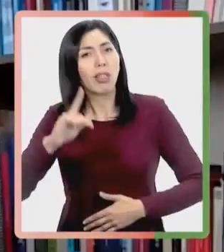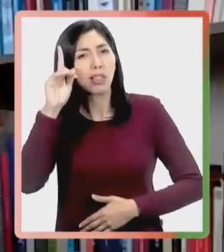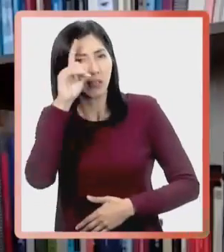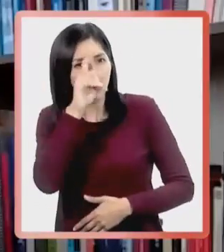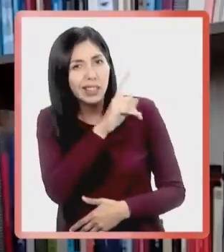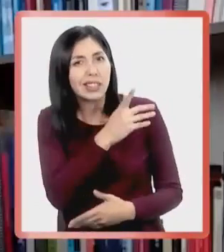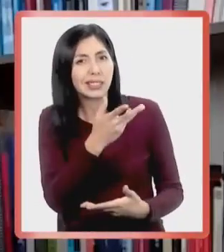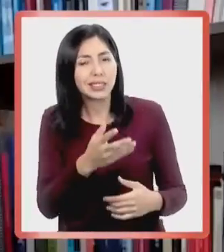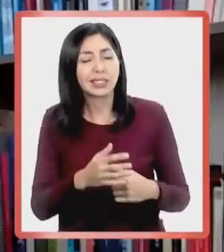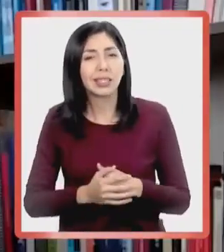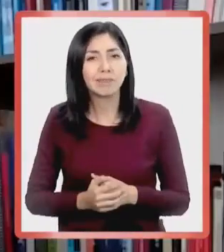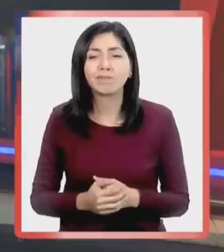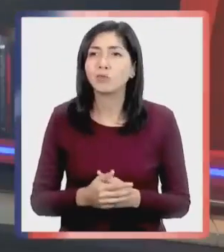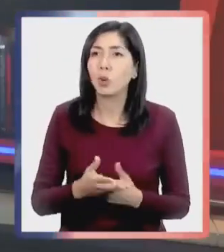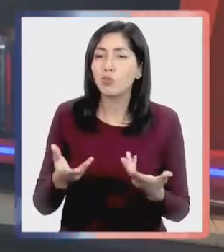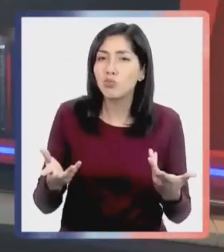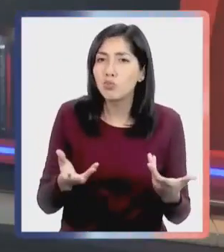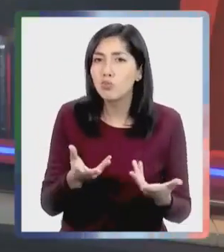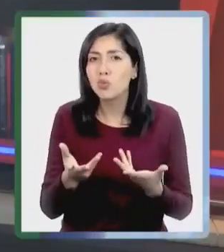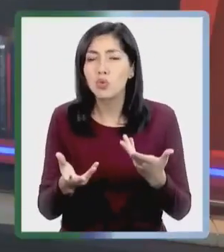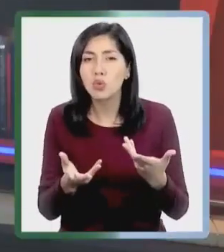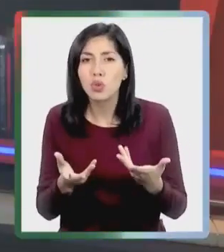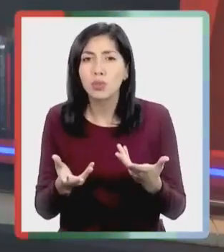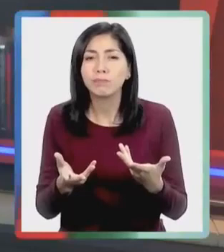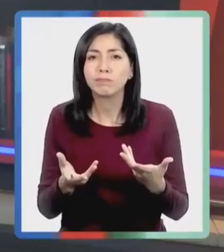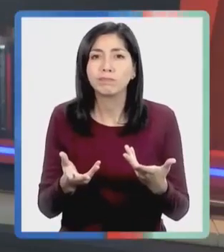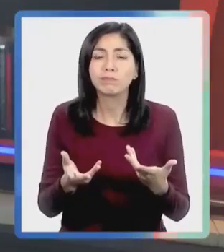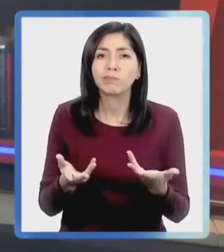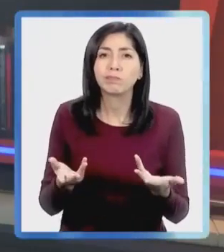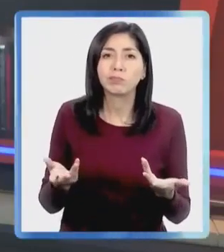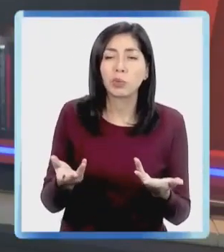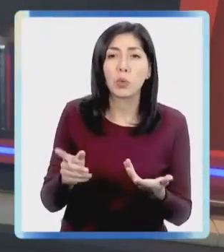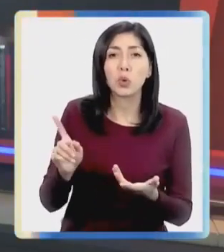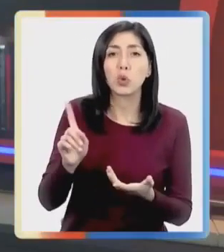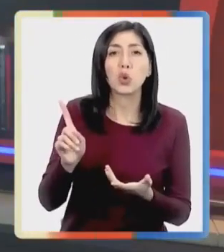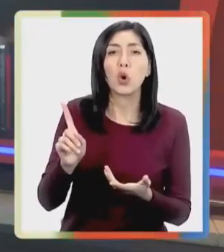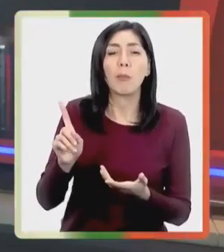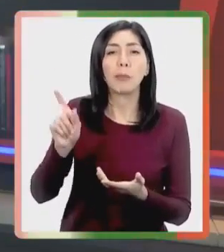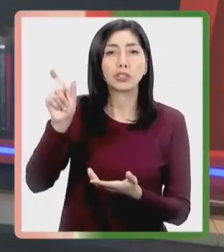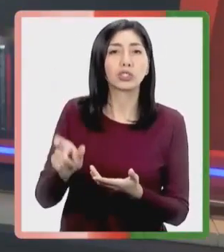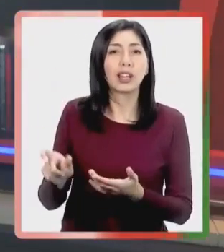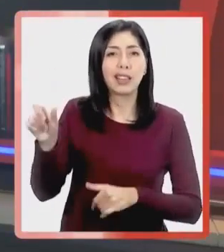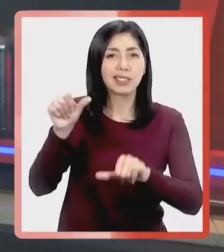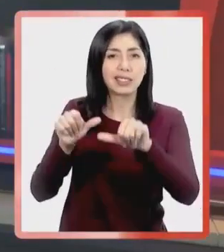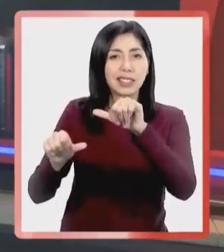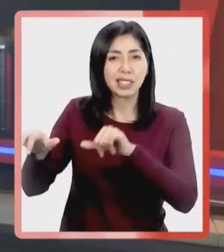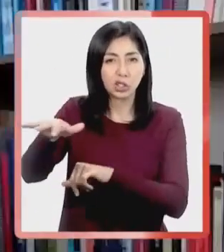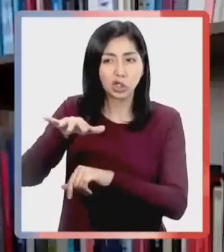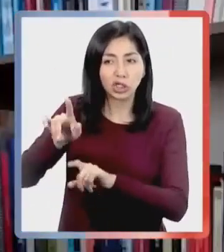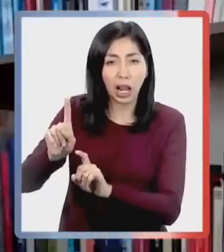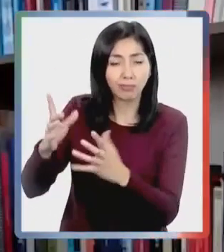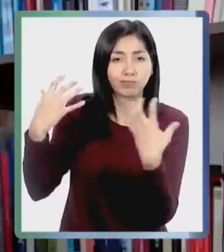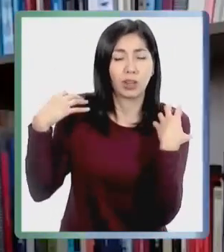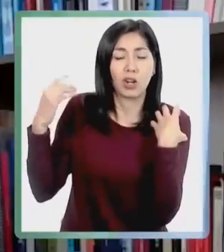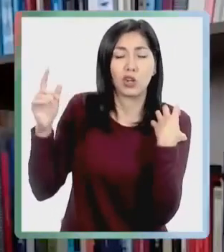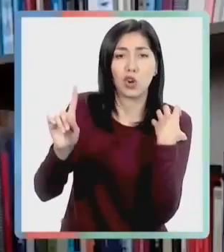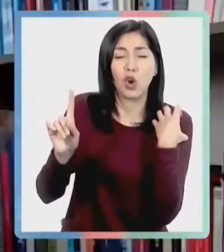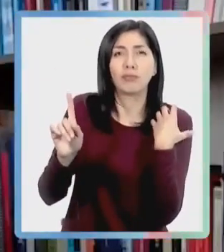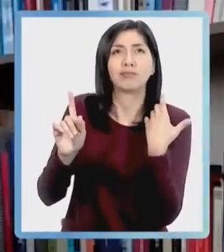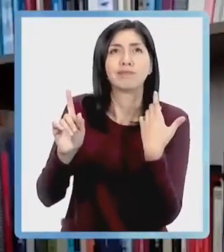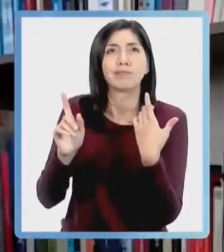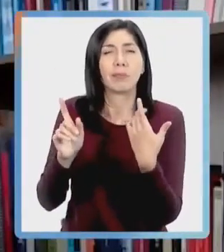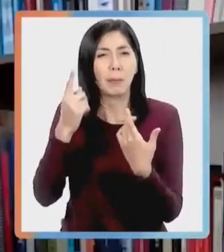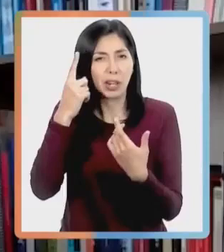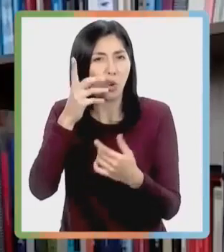mucho. Es como que, no sé, estas son elucubraciones de alguien que no es de las ciencias sociales, pero pareciera que hay una carga como medio